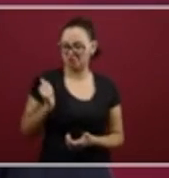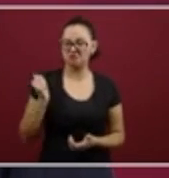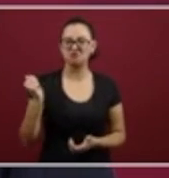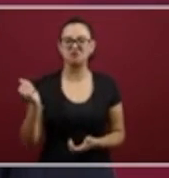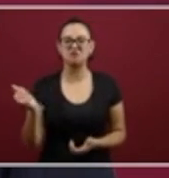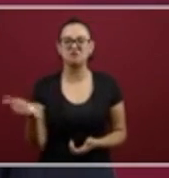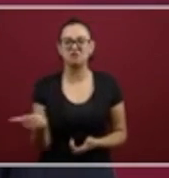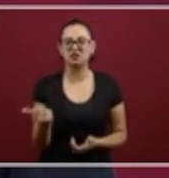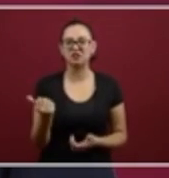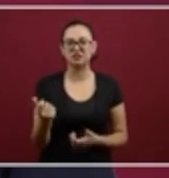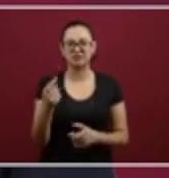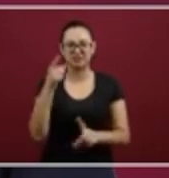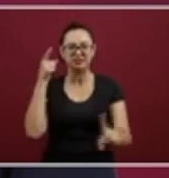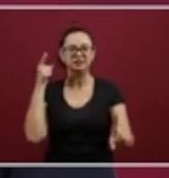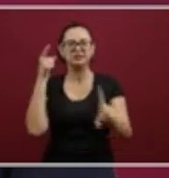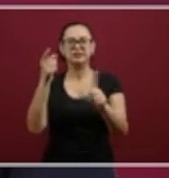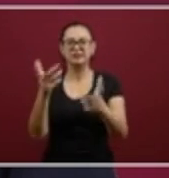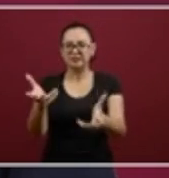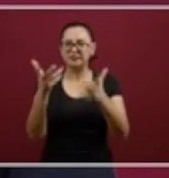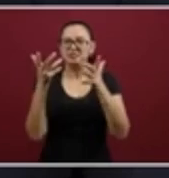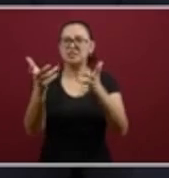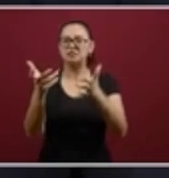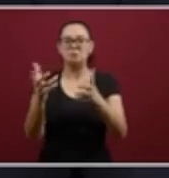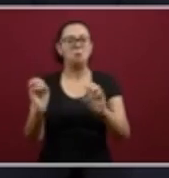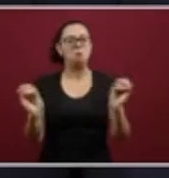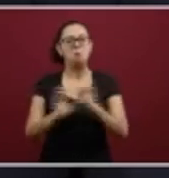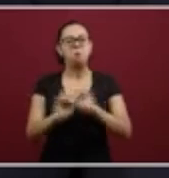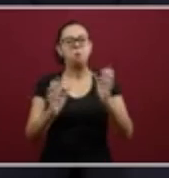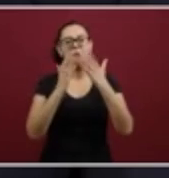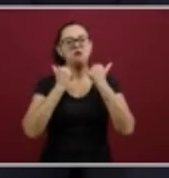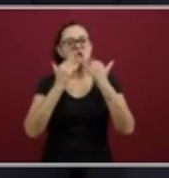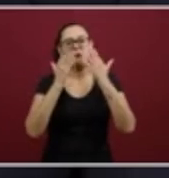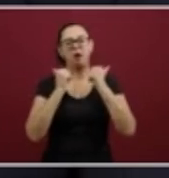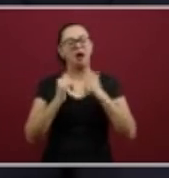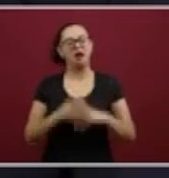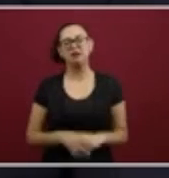sin ideales, sin principios.